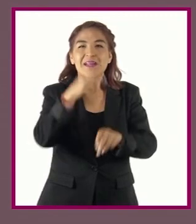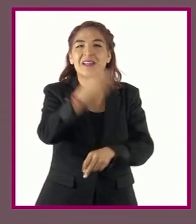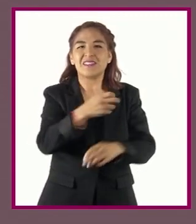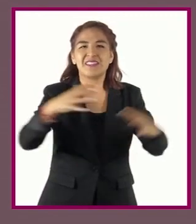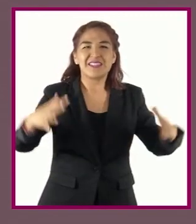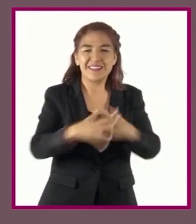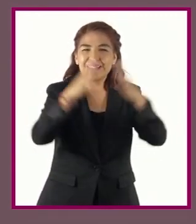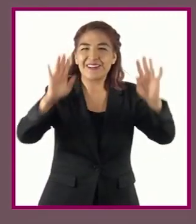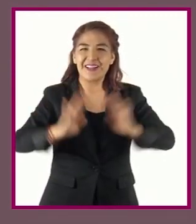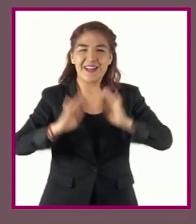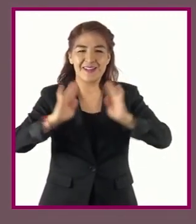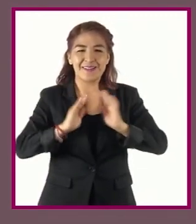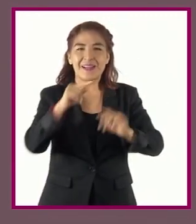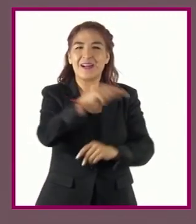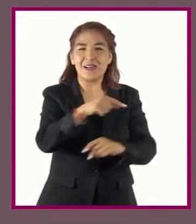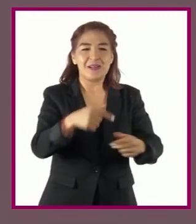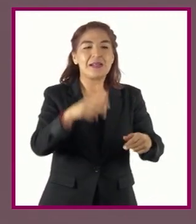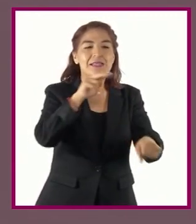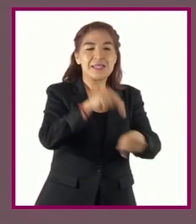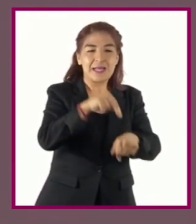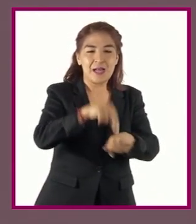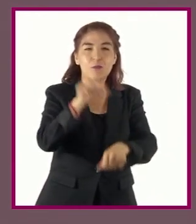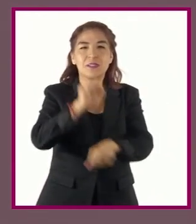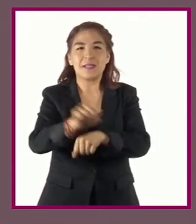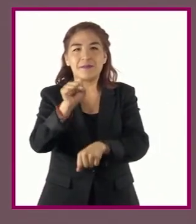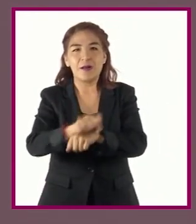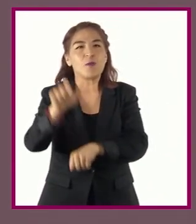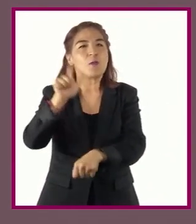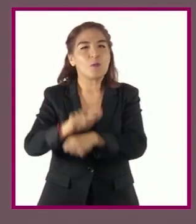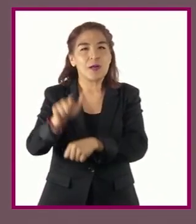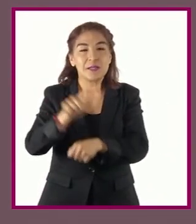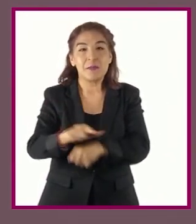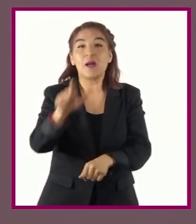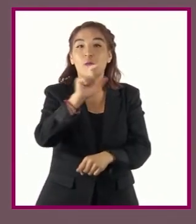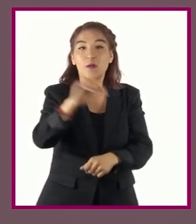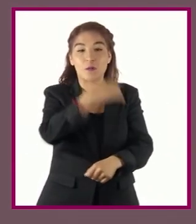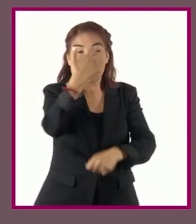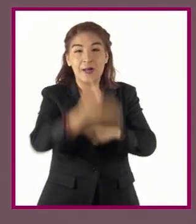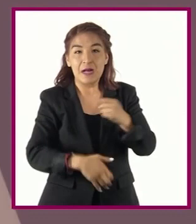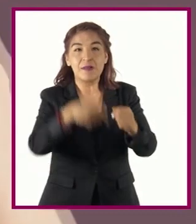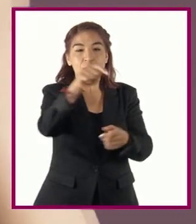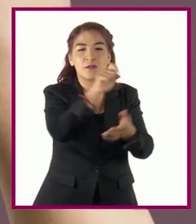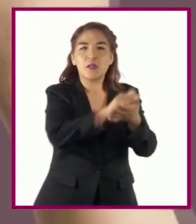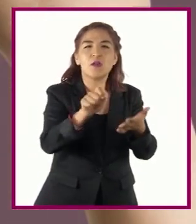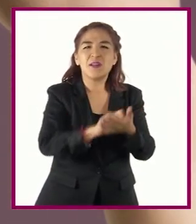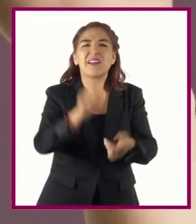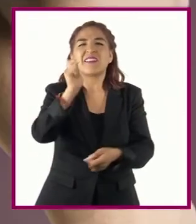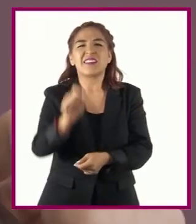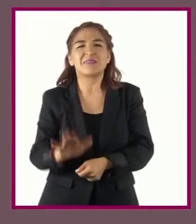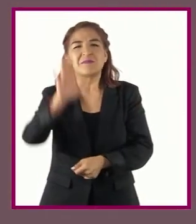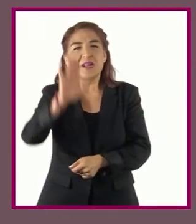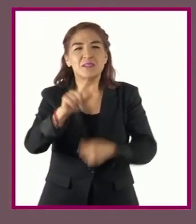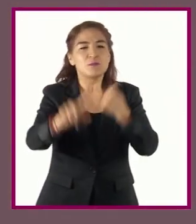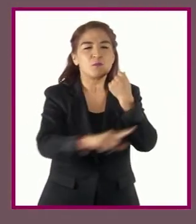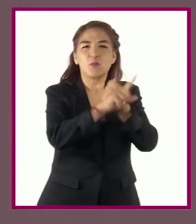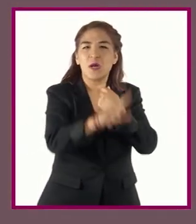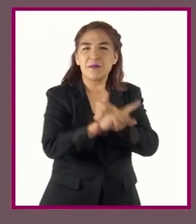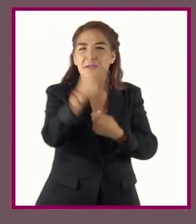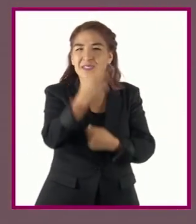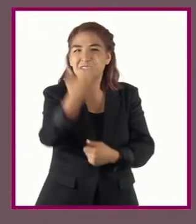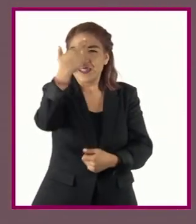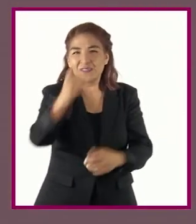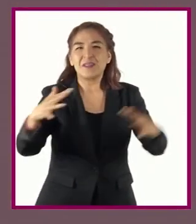guerrillas en Nicaragua, El Salvador y Guatemala. Al finalizar, identifiquen las similitudes en las causas que las